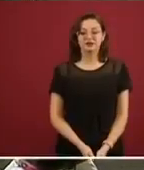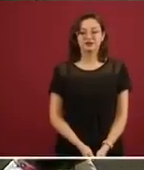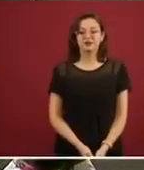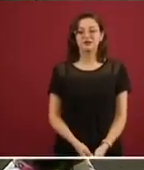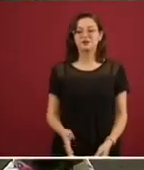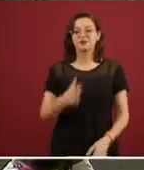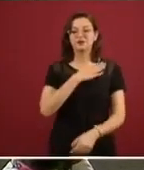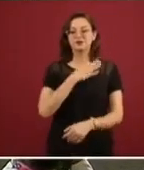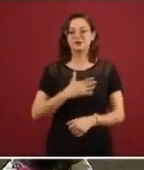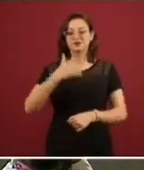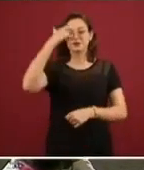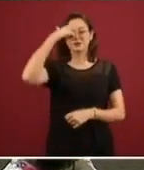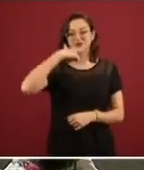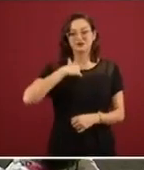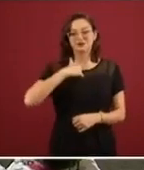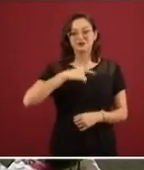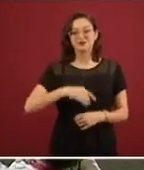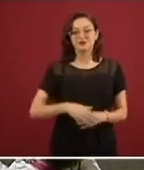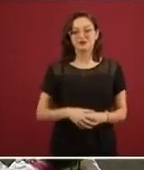Muy buenas noches.